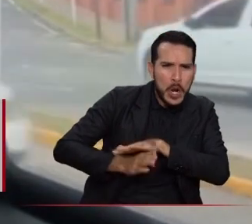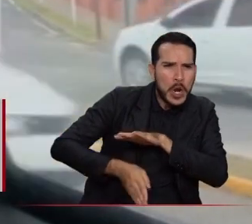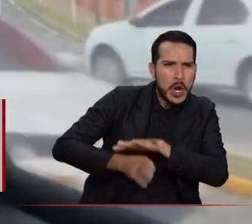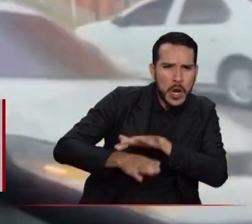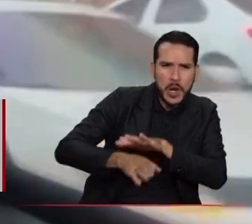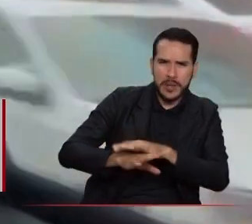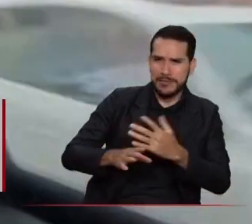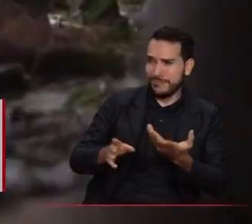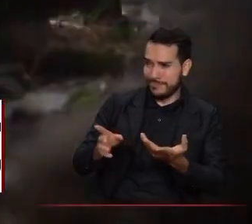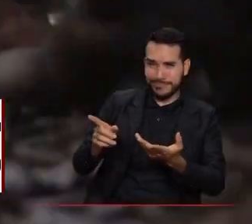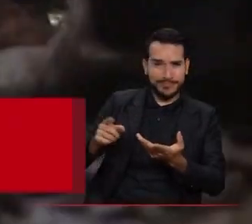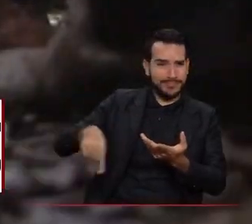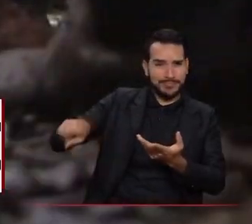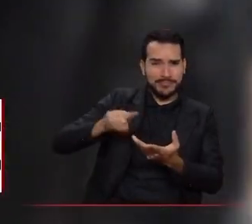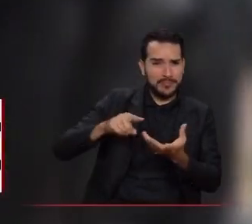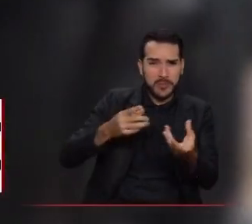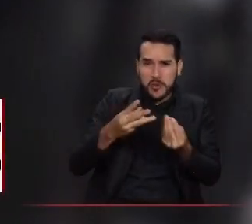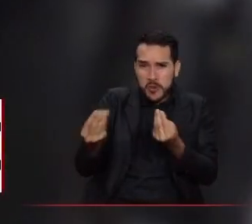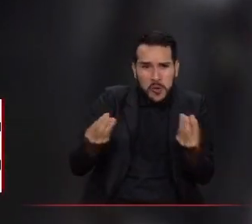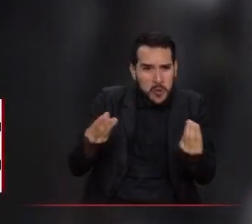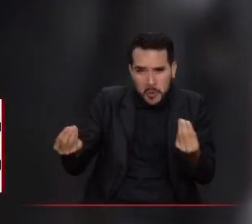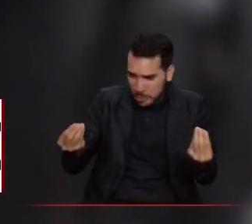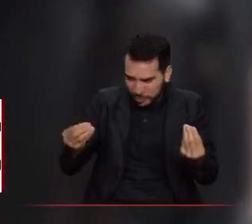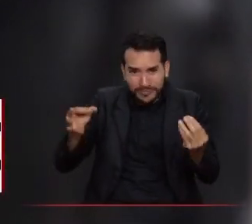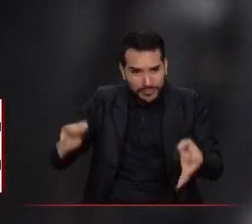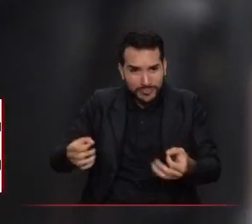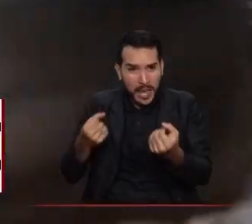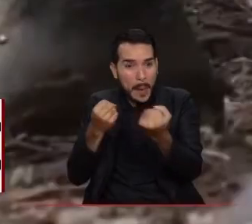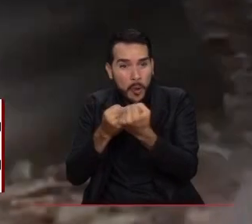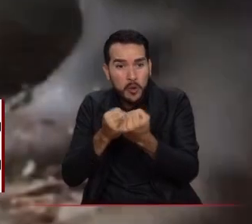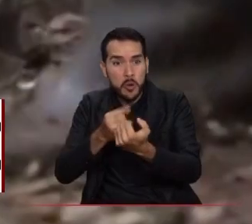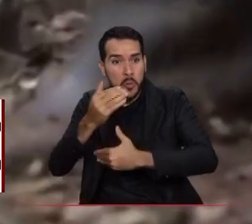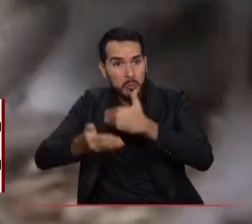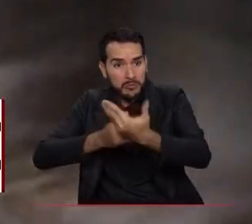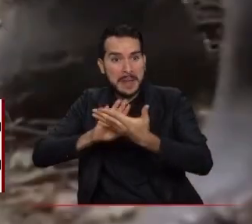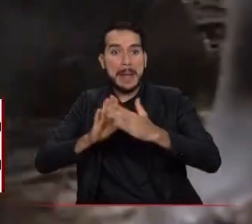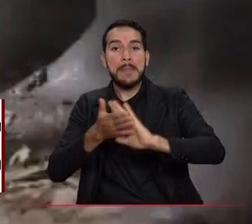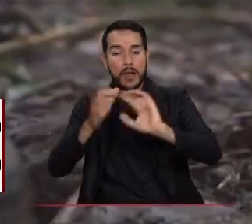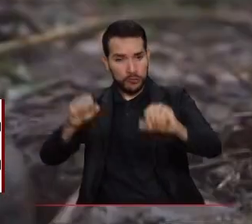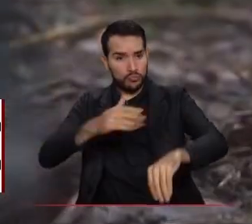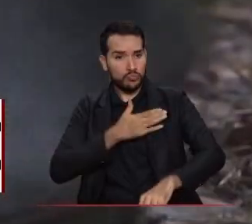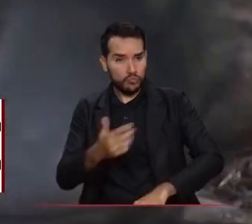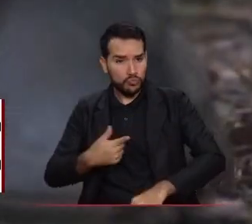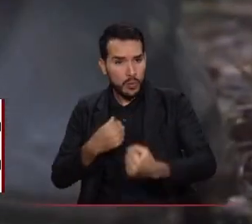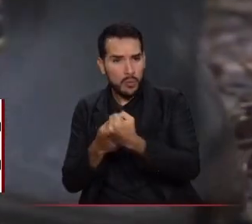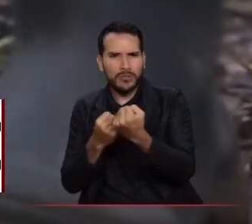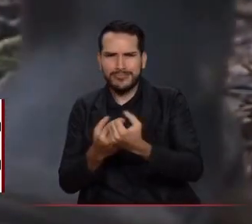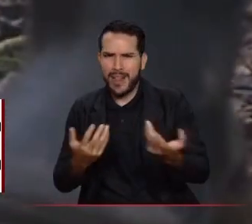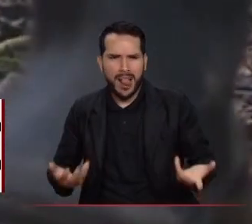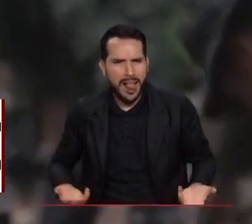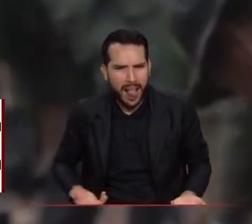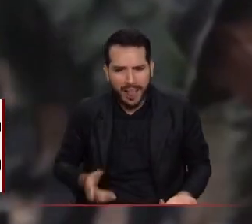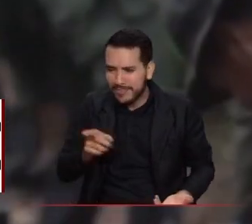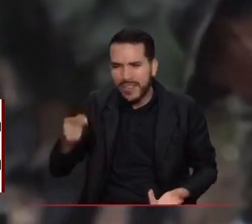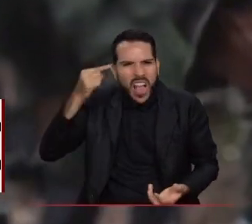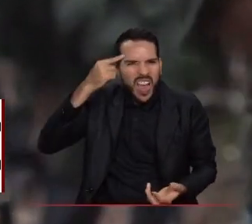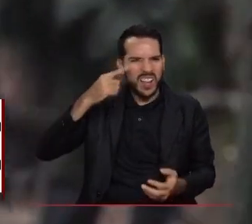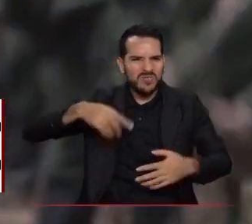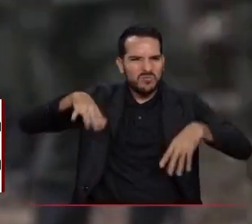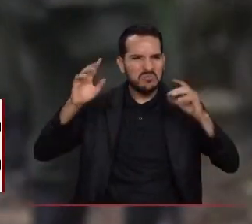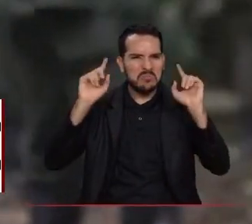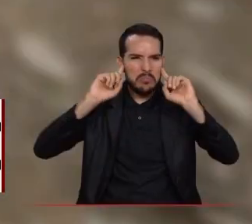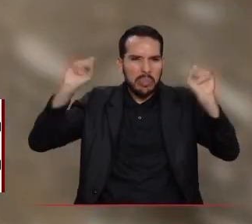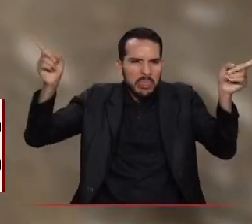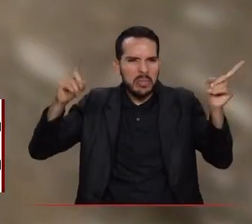un actor protagónico en un posible proceso de paz y solo creen que pueden ser protagonistas en escenarios de violencia. Creo que el